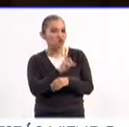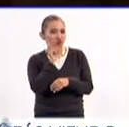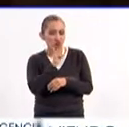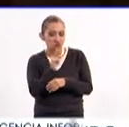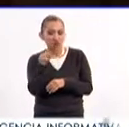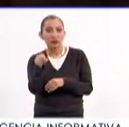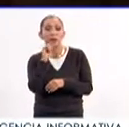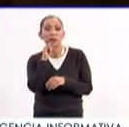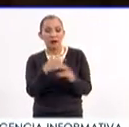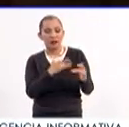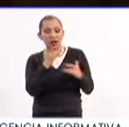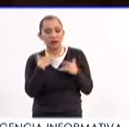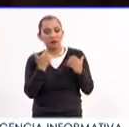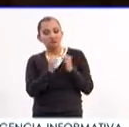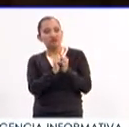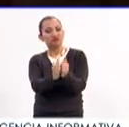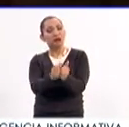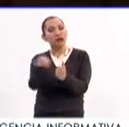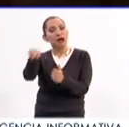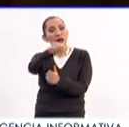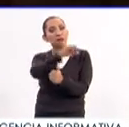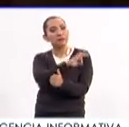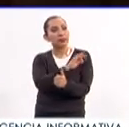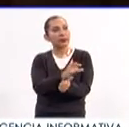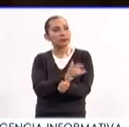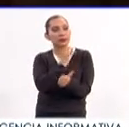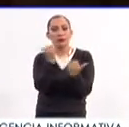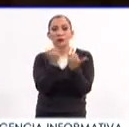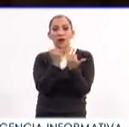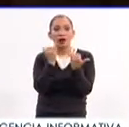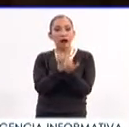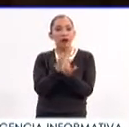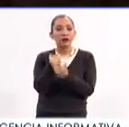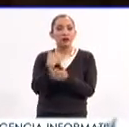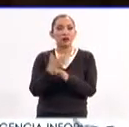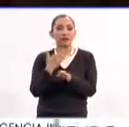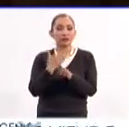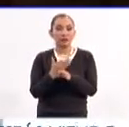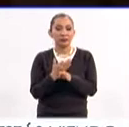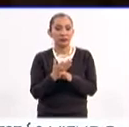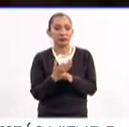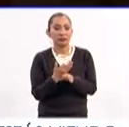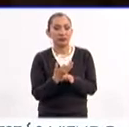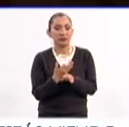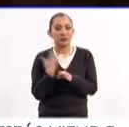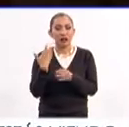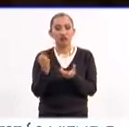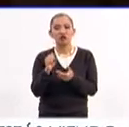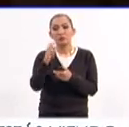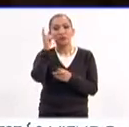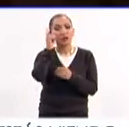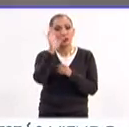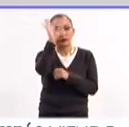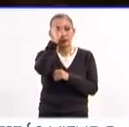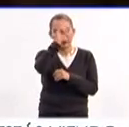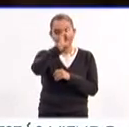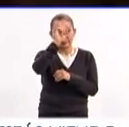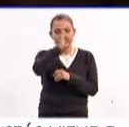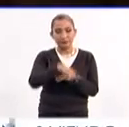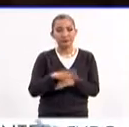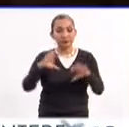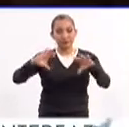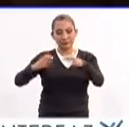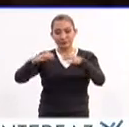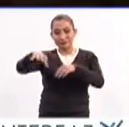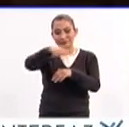por eso, para sentir un acompañamiento y que ellos lo puedan sentir en nosotras, que estamos ahora en la subdirección de asesoría. Las comunidades,